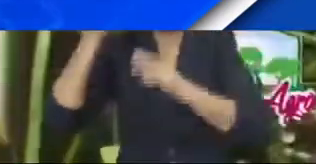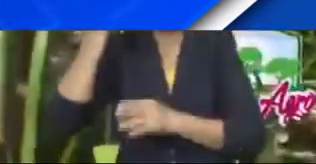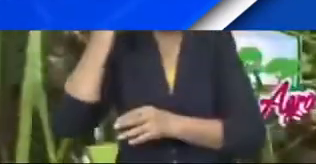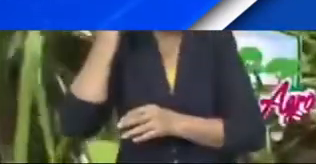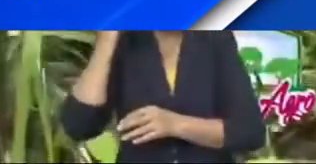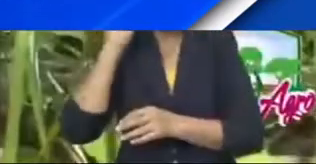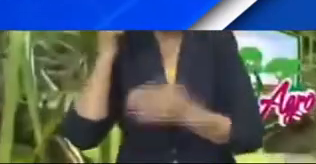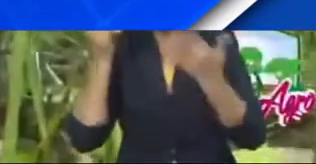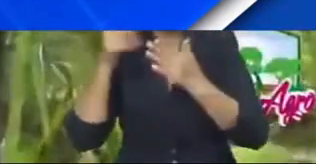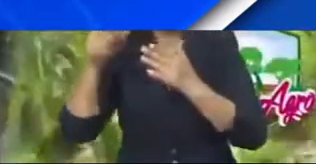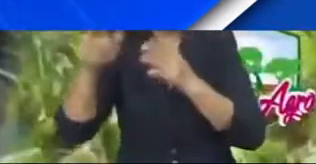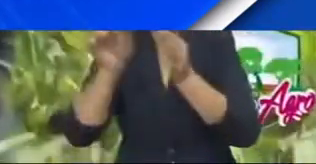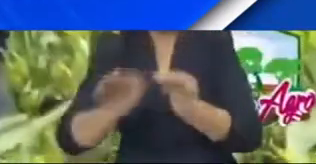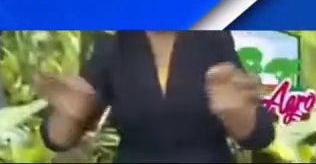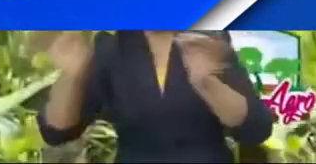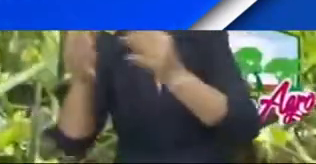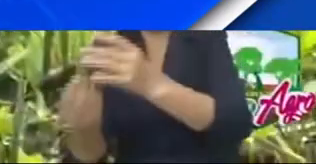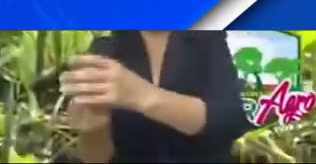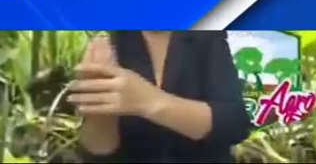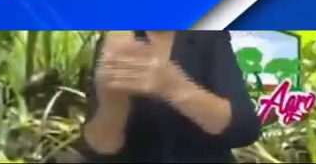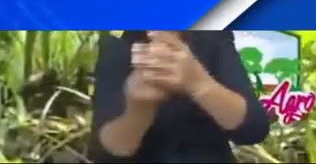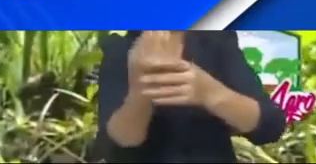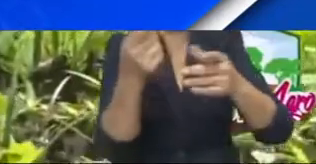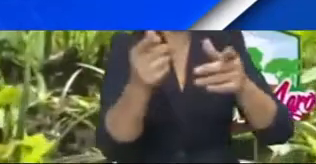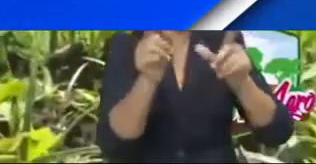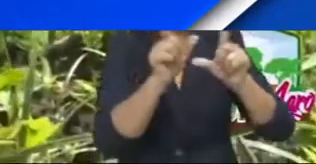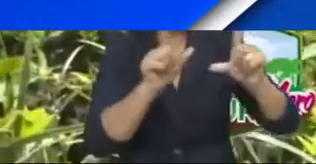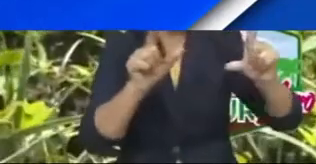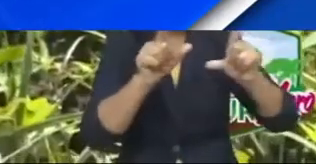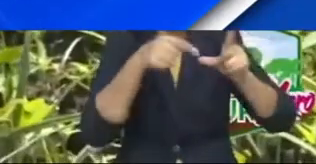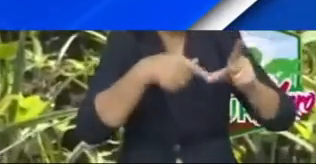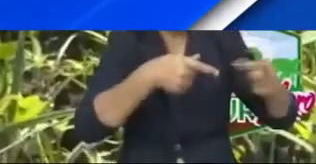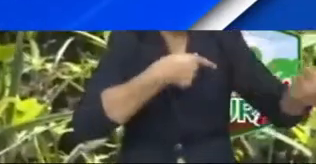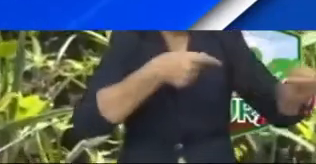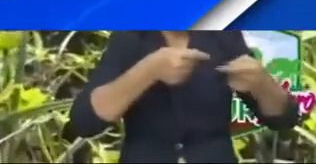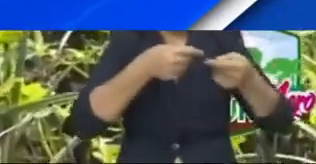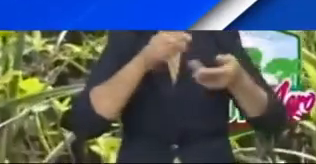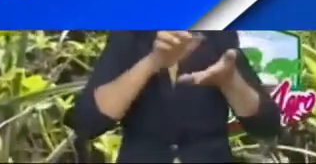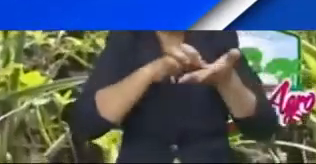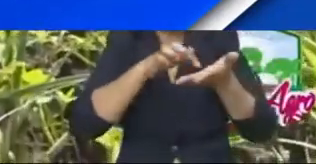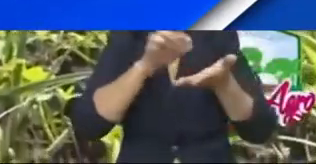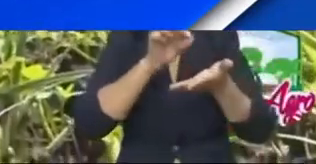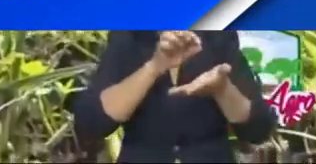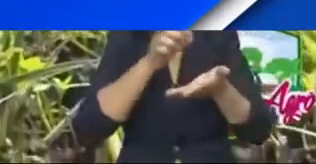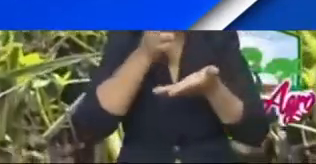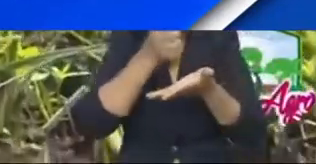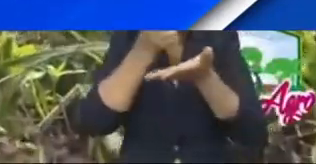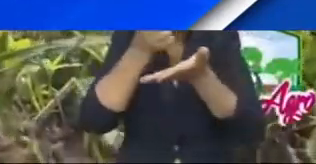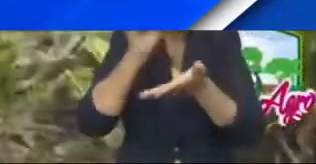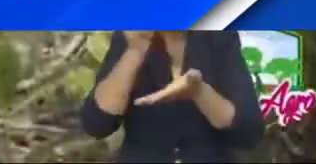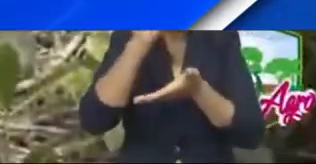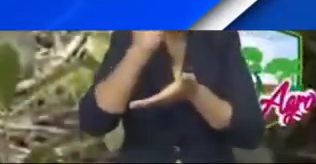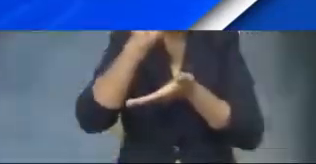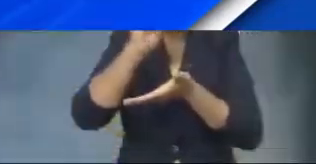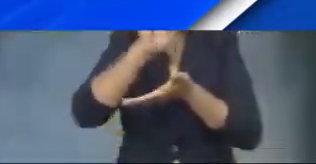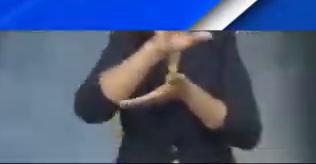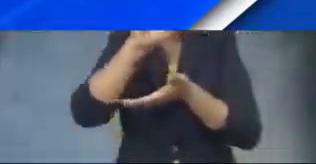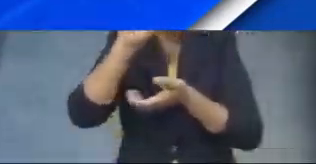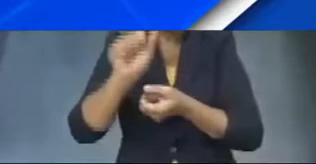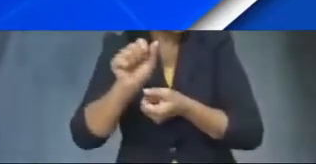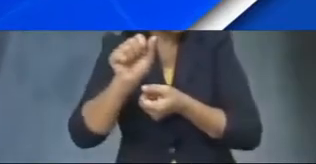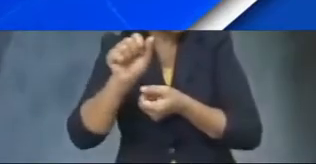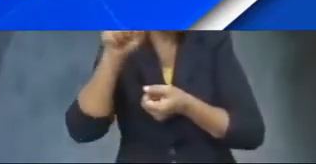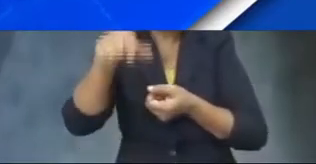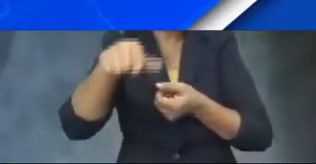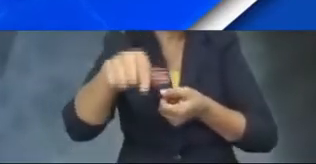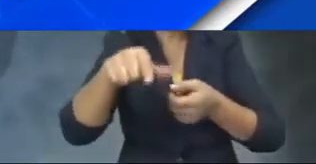venido implementando, poniendo al ser humano, al productor, a la productora, en